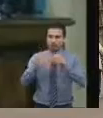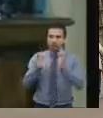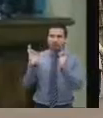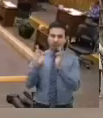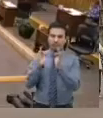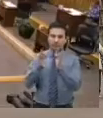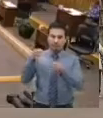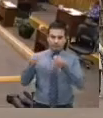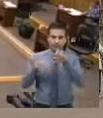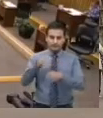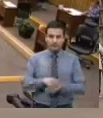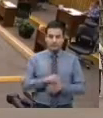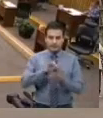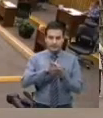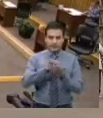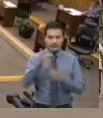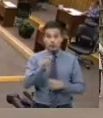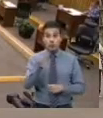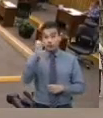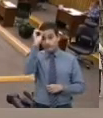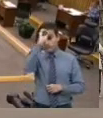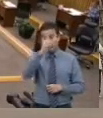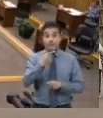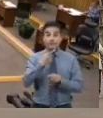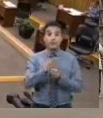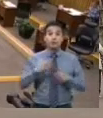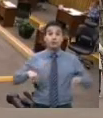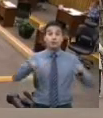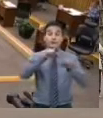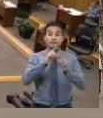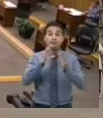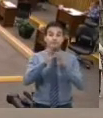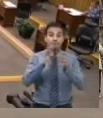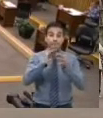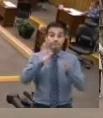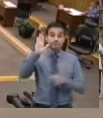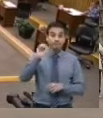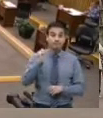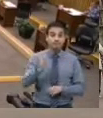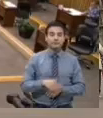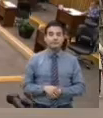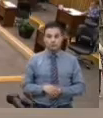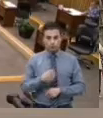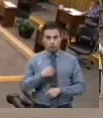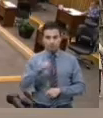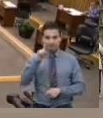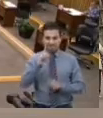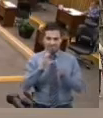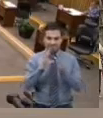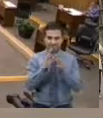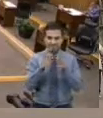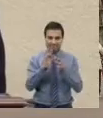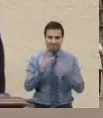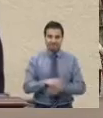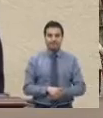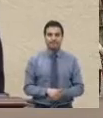presidente. Gracias, consejera. ¿Alguna otra intervención en primera ronda? Permítame intervenir en ella.